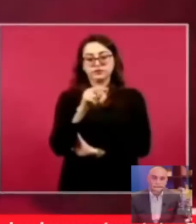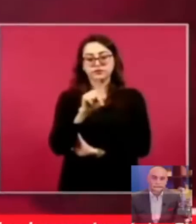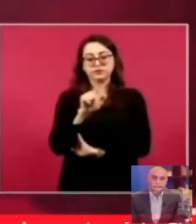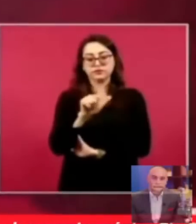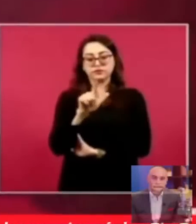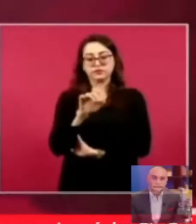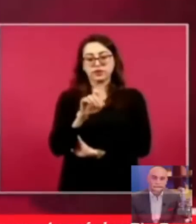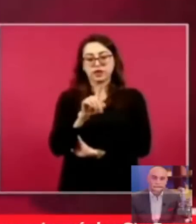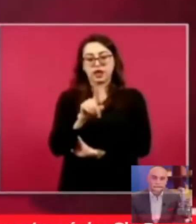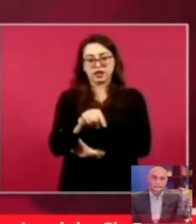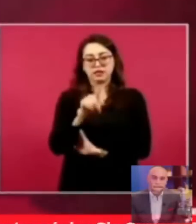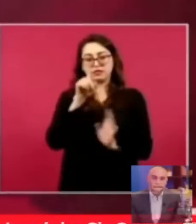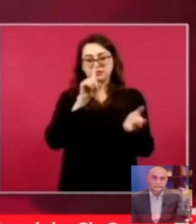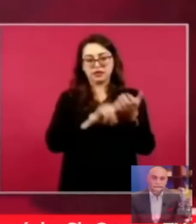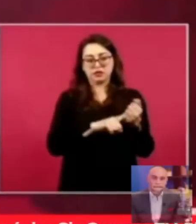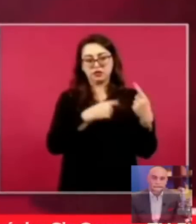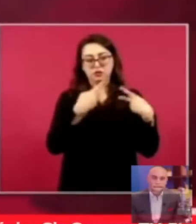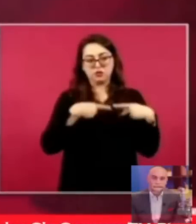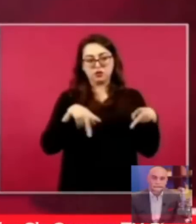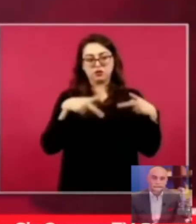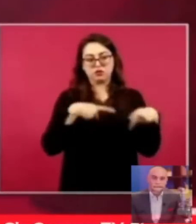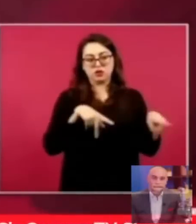en donde está Gómez